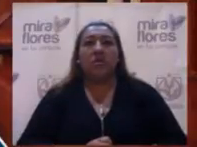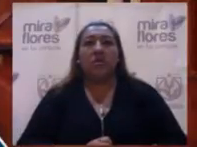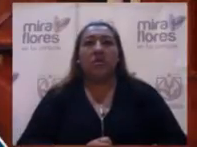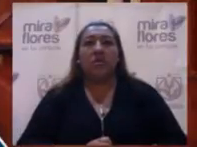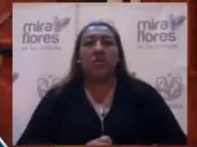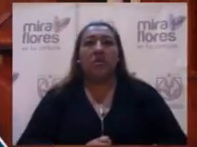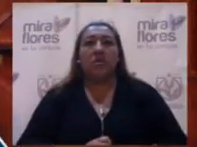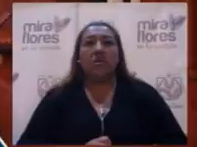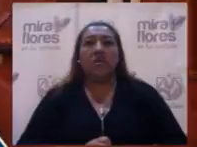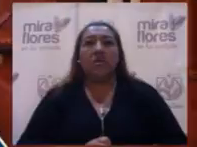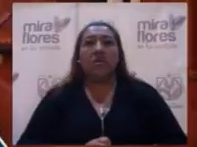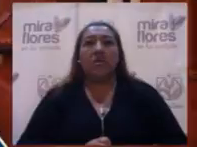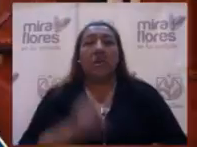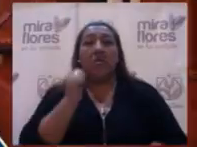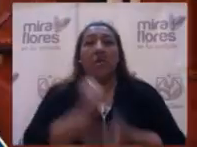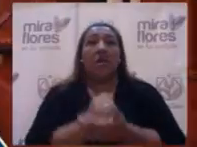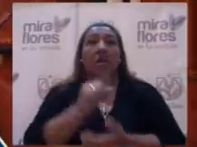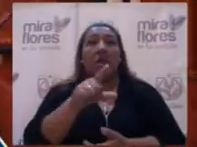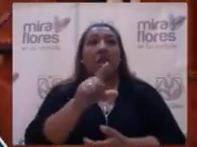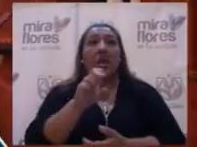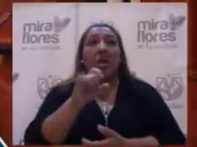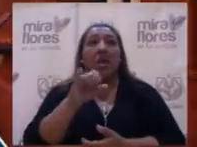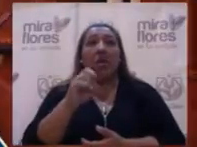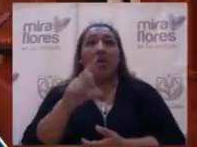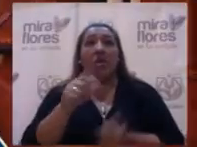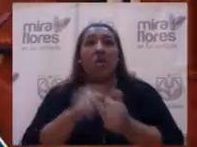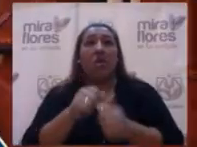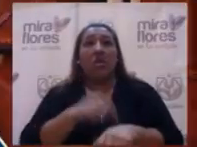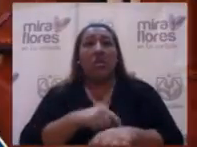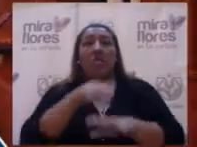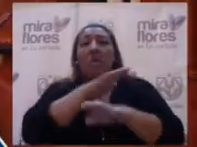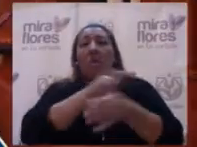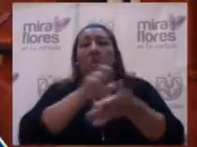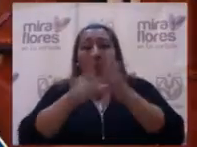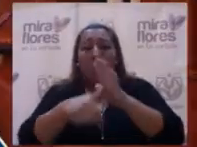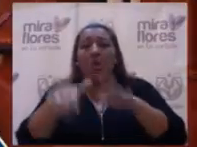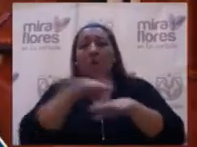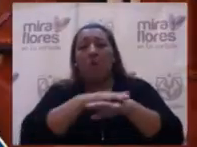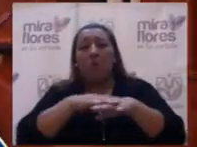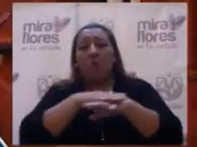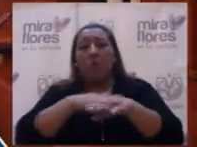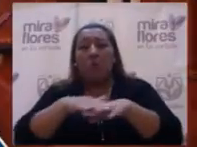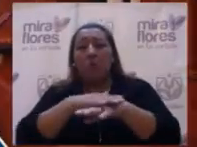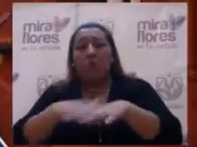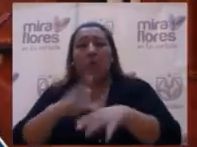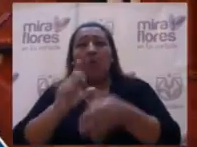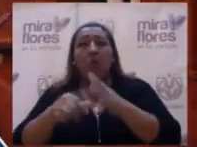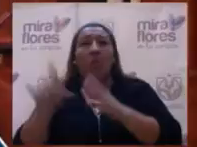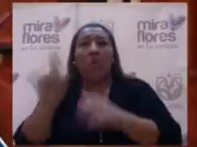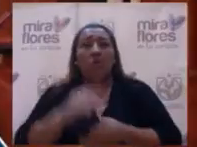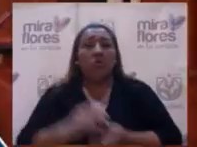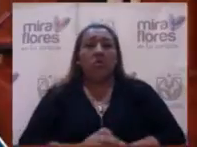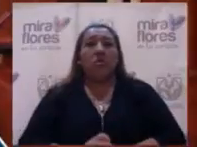que con el paso del tiempo se borrará, estoy seguro, porque es parte del uso que le van a dar.